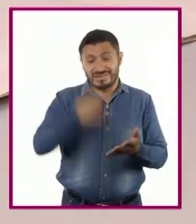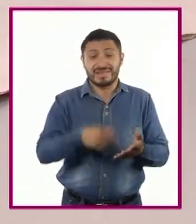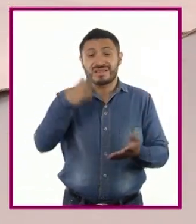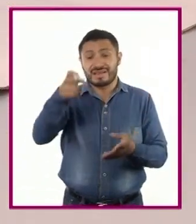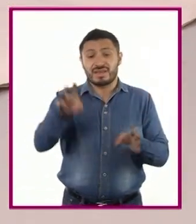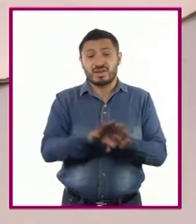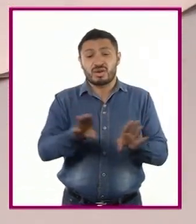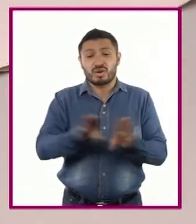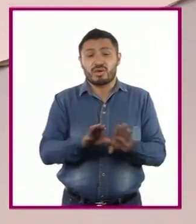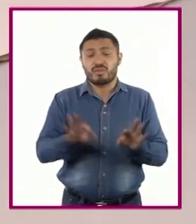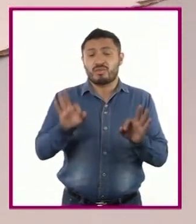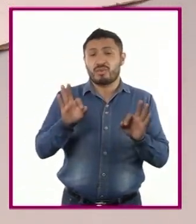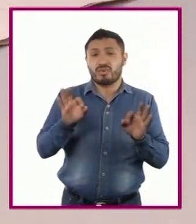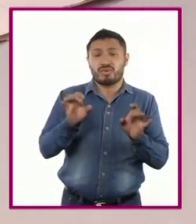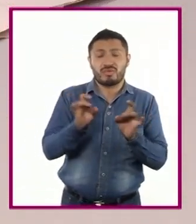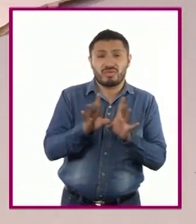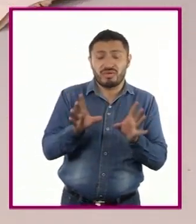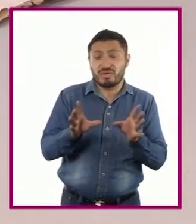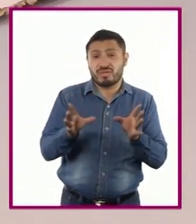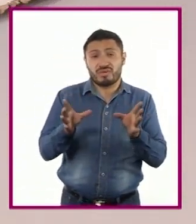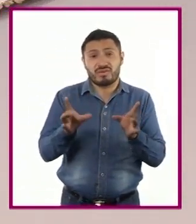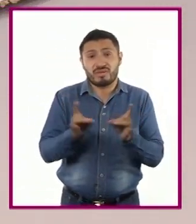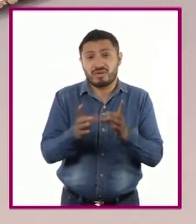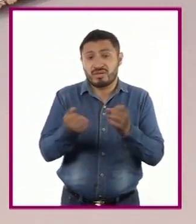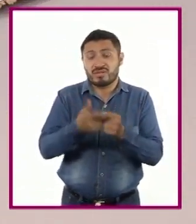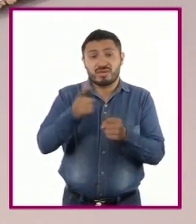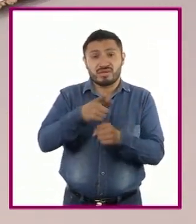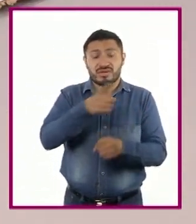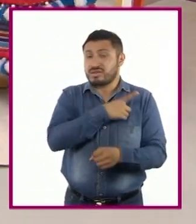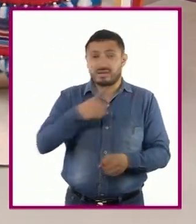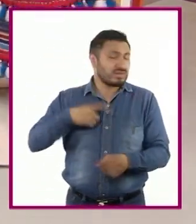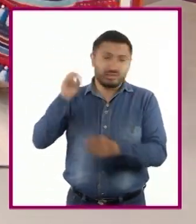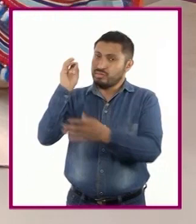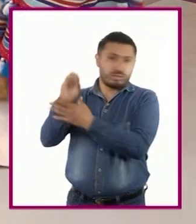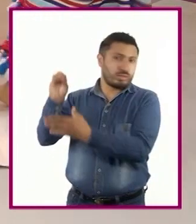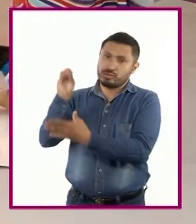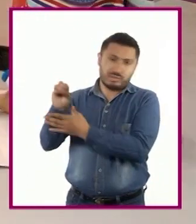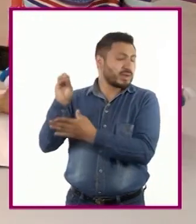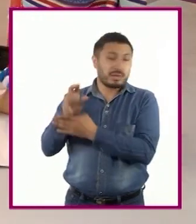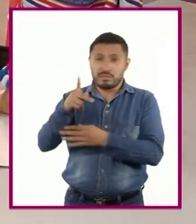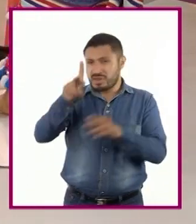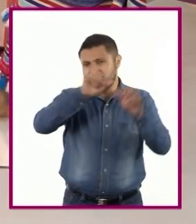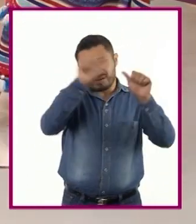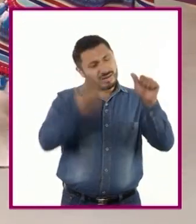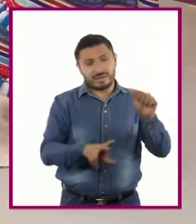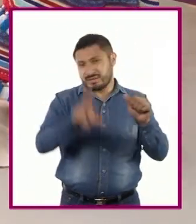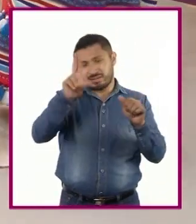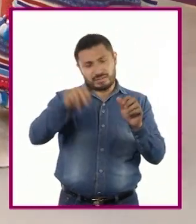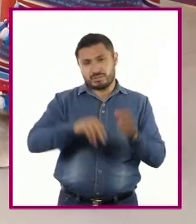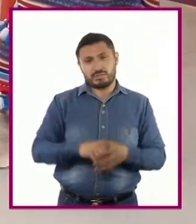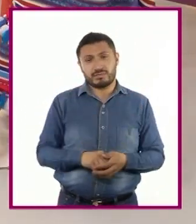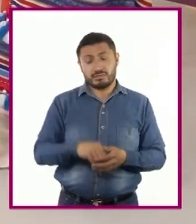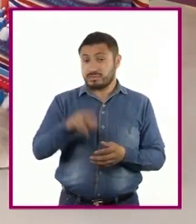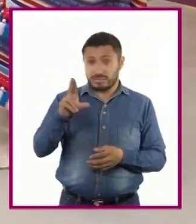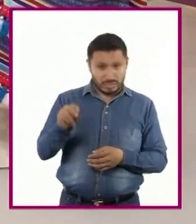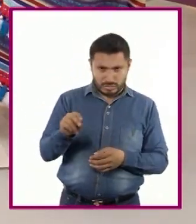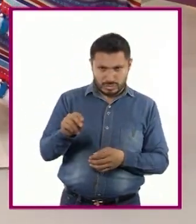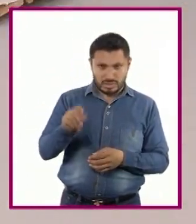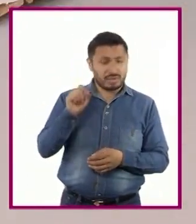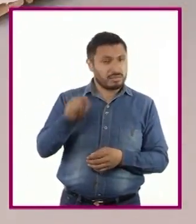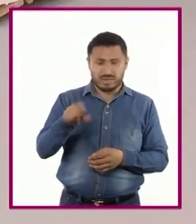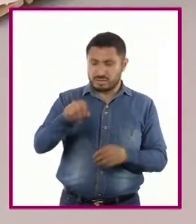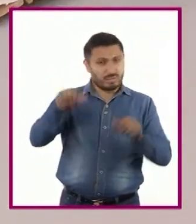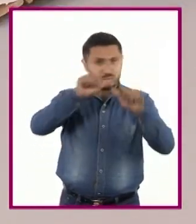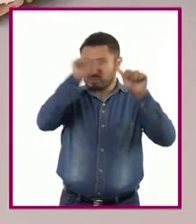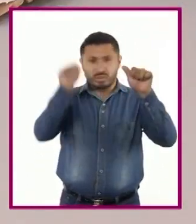habla de una condición social que no debemos ignorar. Pero no es arte en sí mismo. No, en sí mismo no